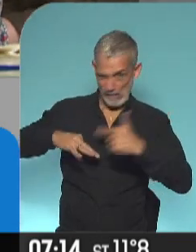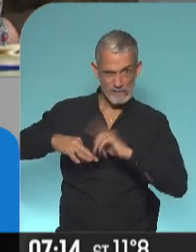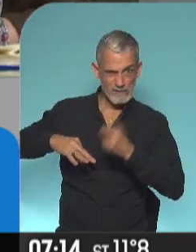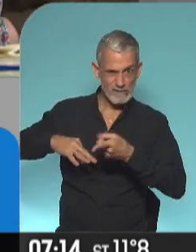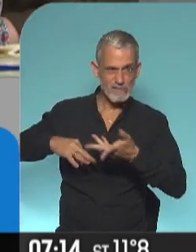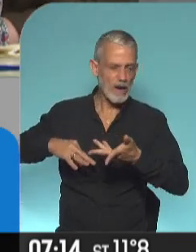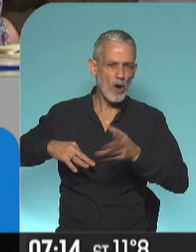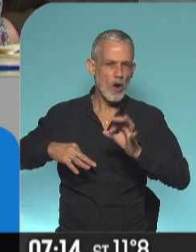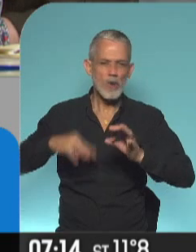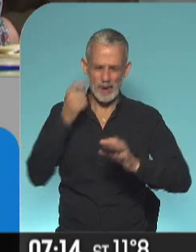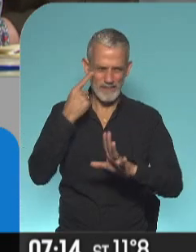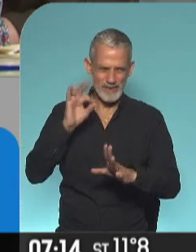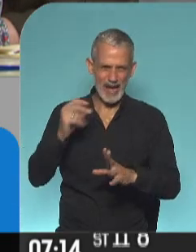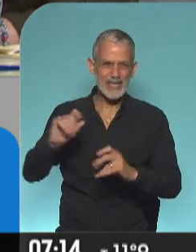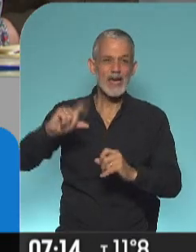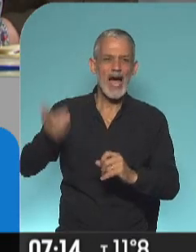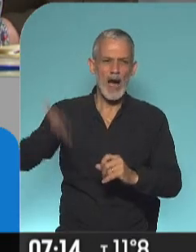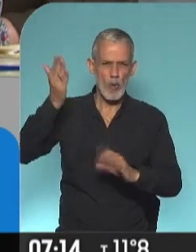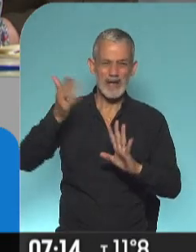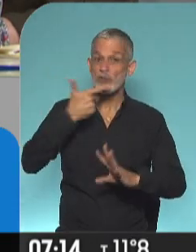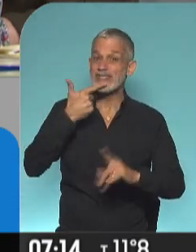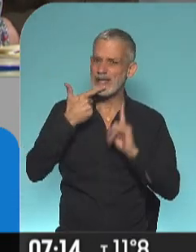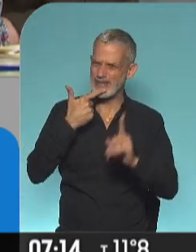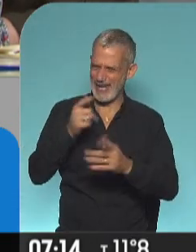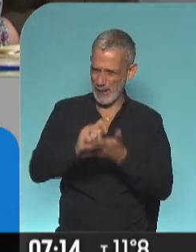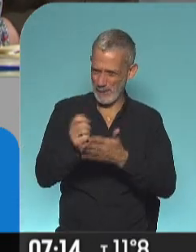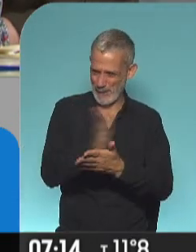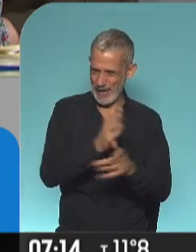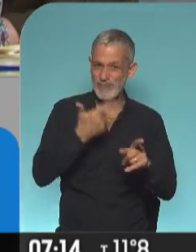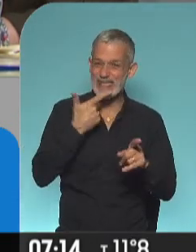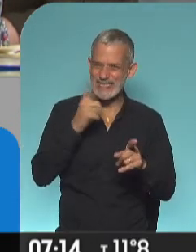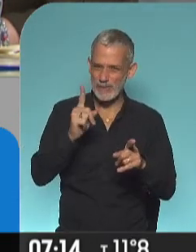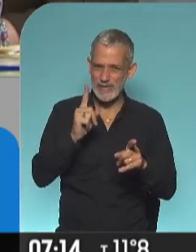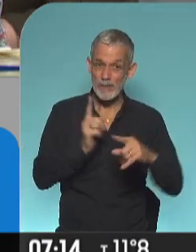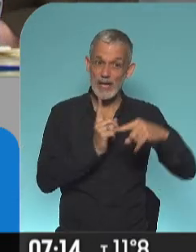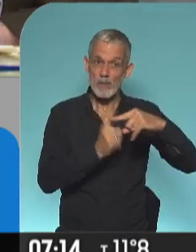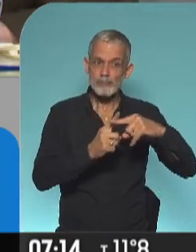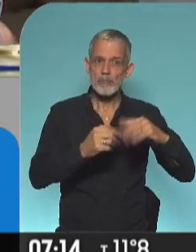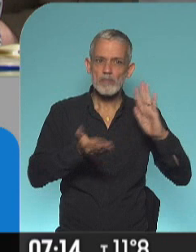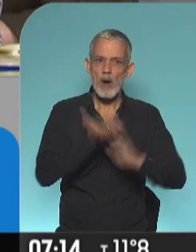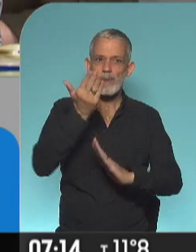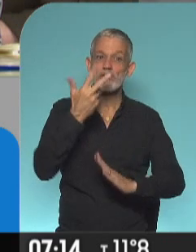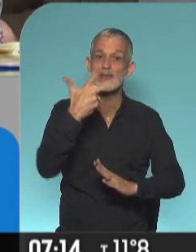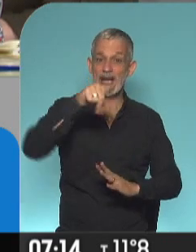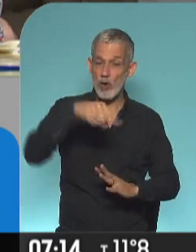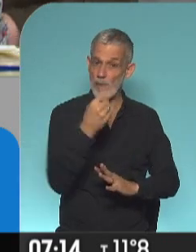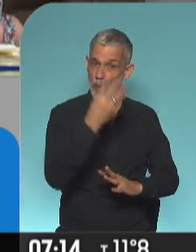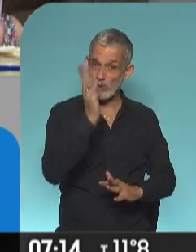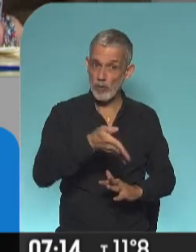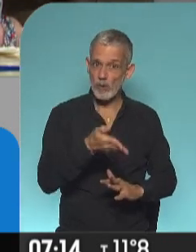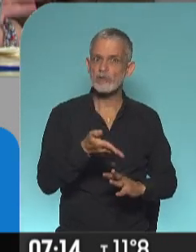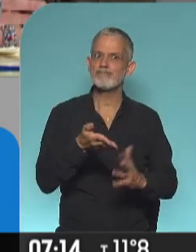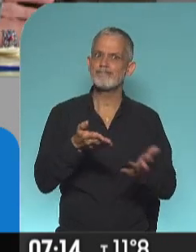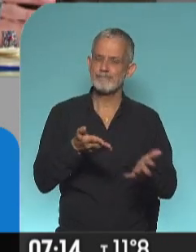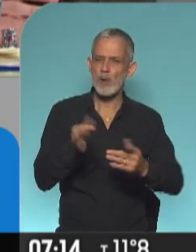mencionar. Mirá los aumentos, estos son datos de septiembre. Sí. El más 3,8% de la canasta básica total es